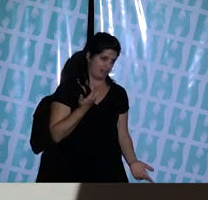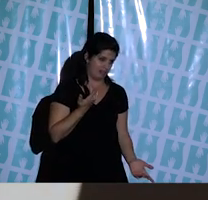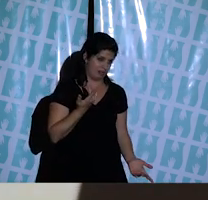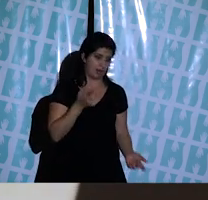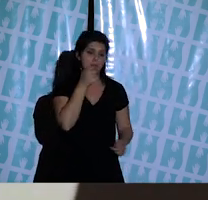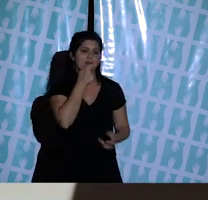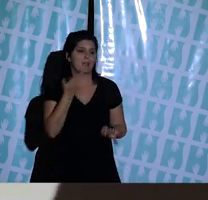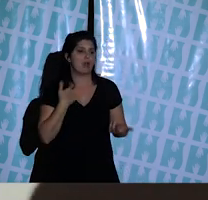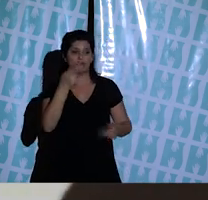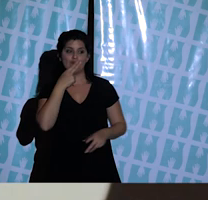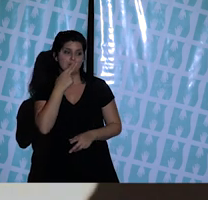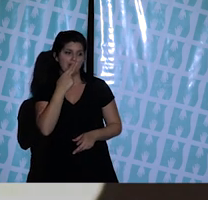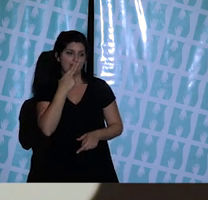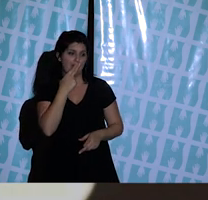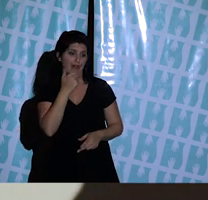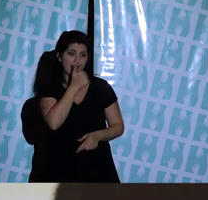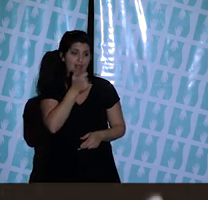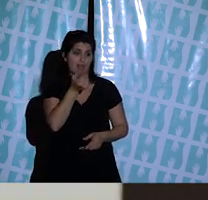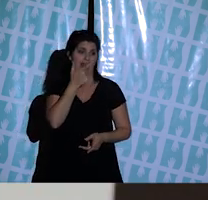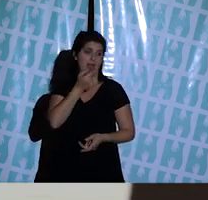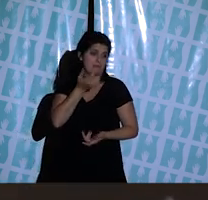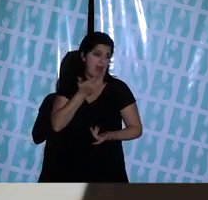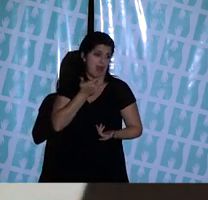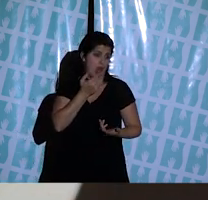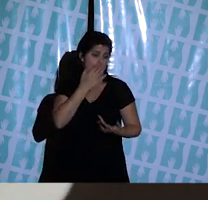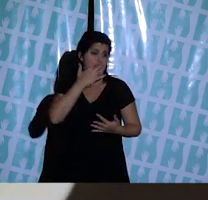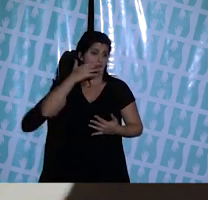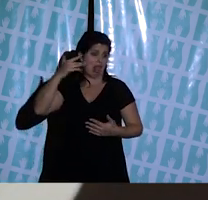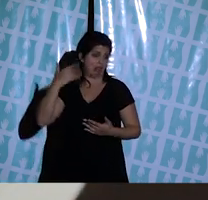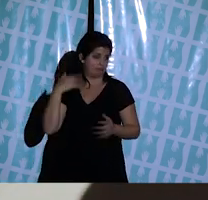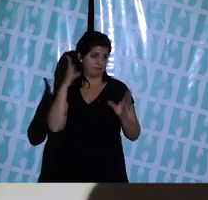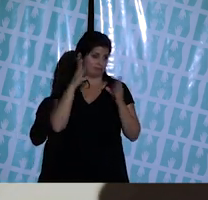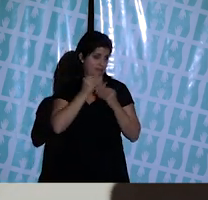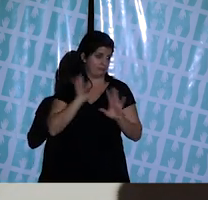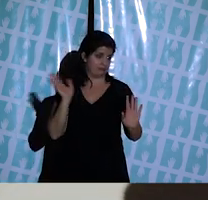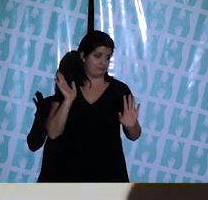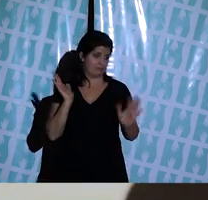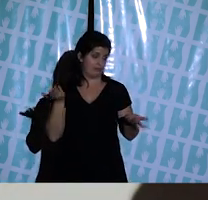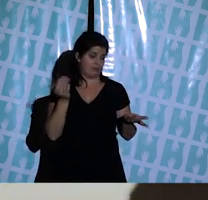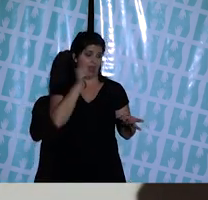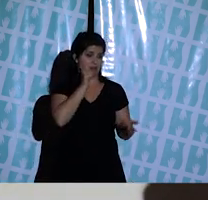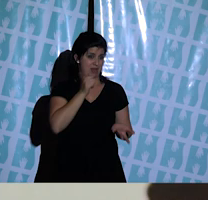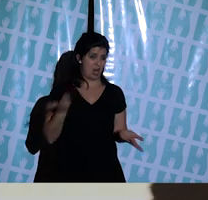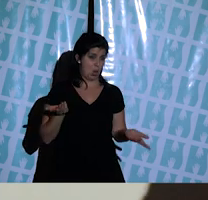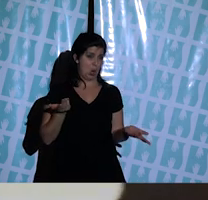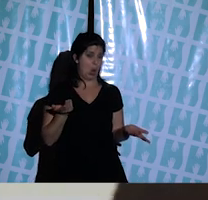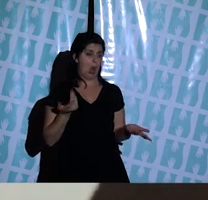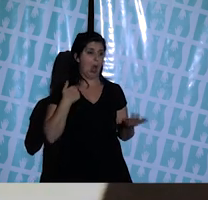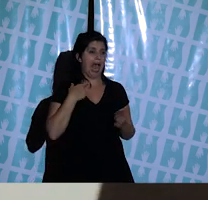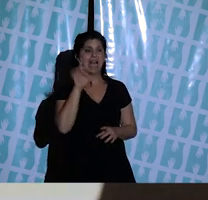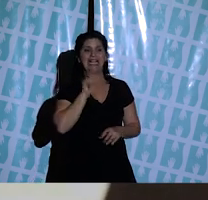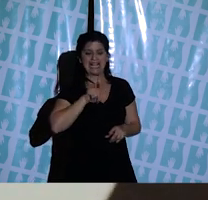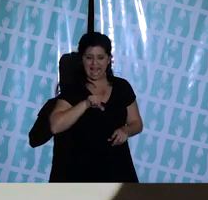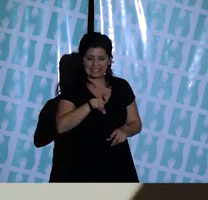aliento, se mete una pastilla, y le va a dar cáncer de acá a 30 años. No, no es ya. Las